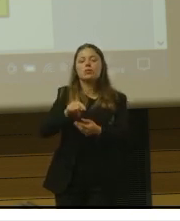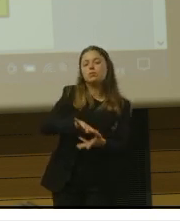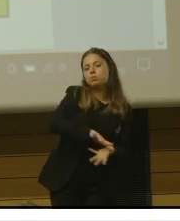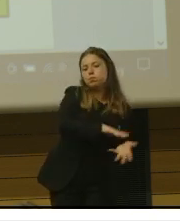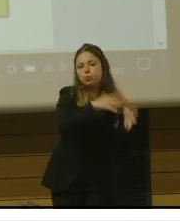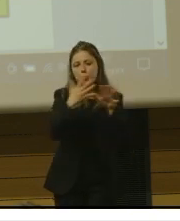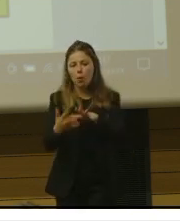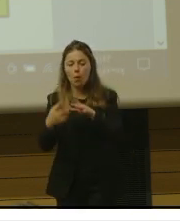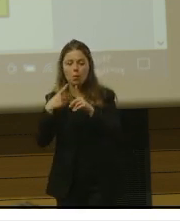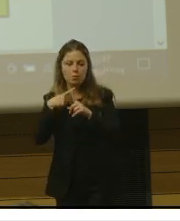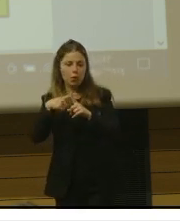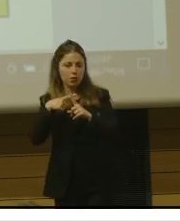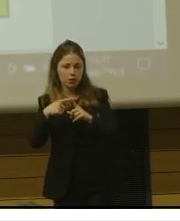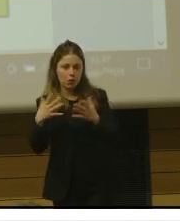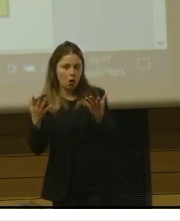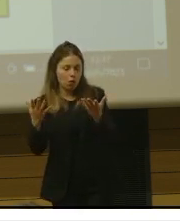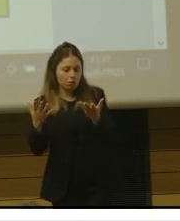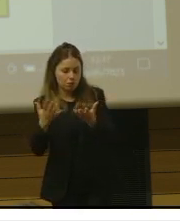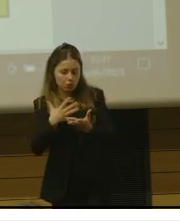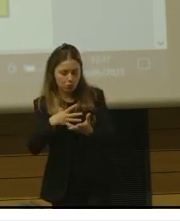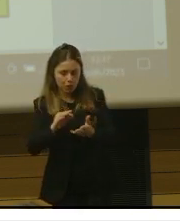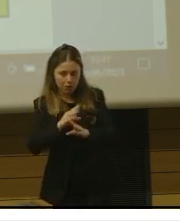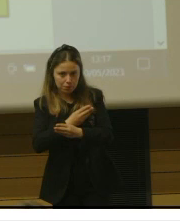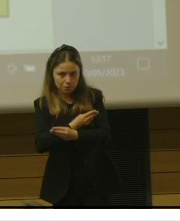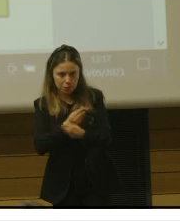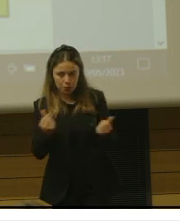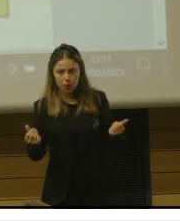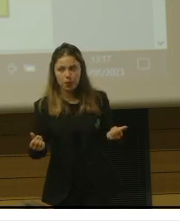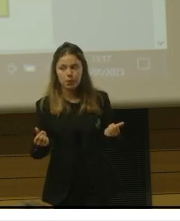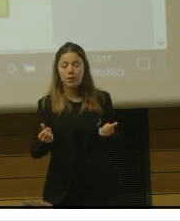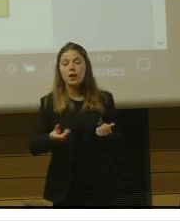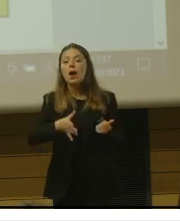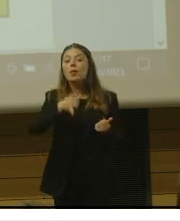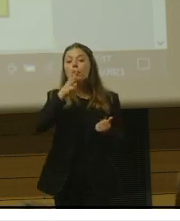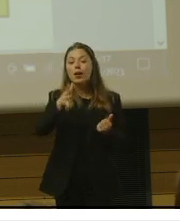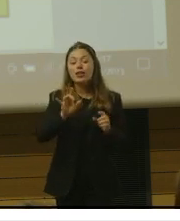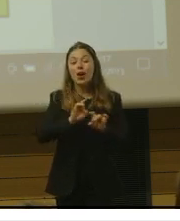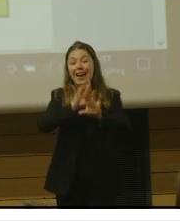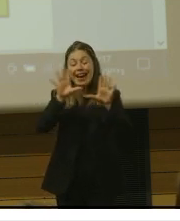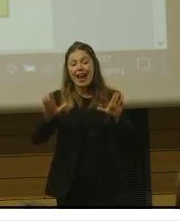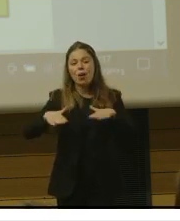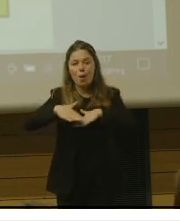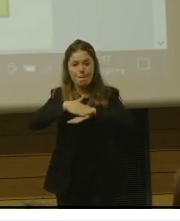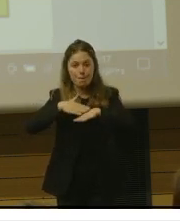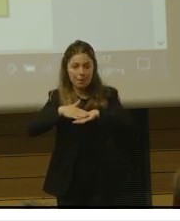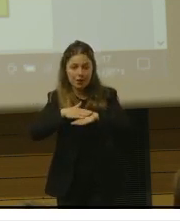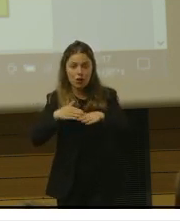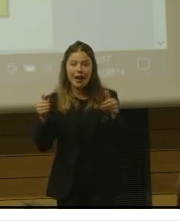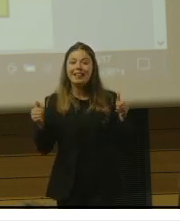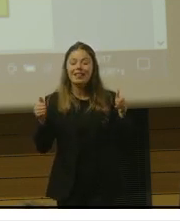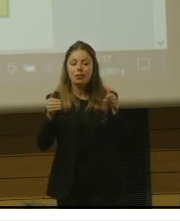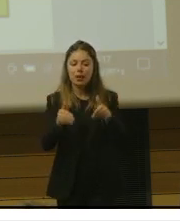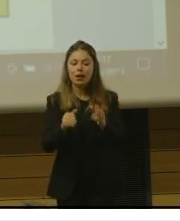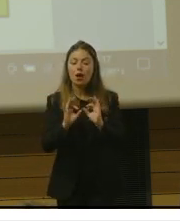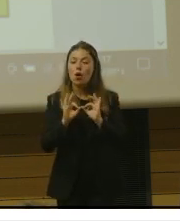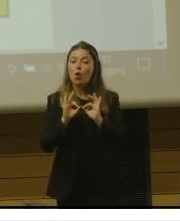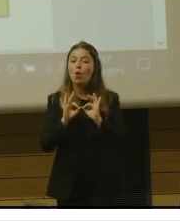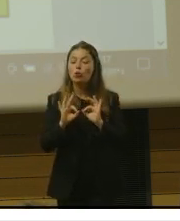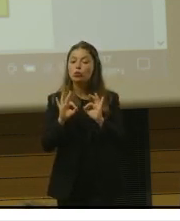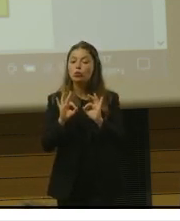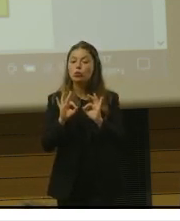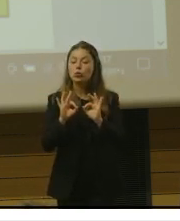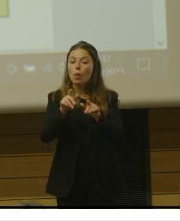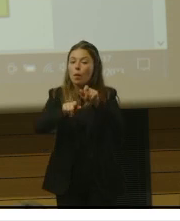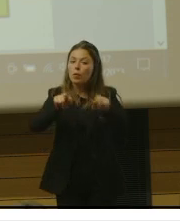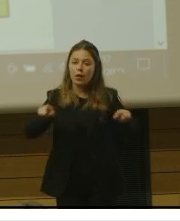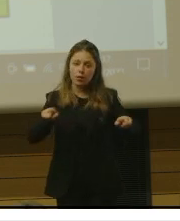negativos en el feto, ¿no? En el bebé. Entonces, pues es evidentemente fundamental, ¿no? Intervenir en esta en esta